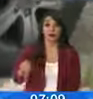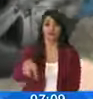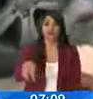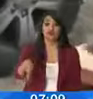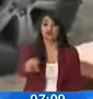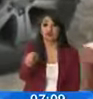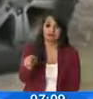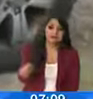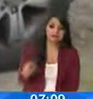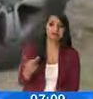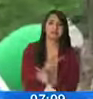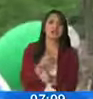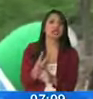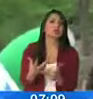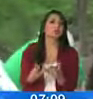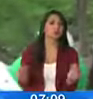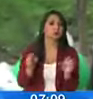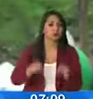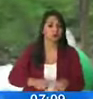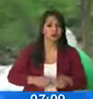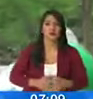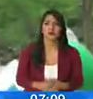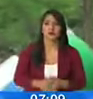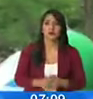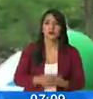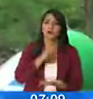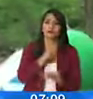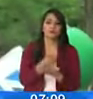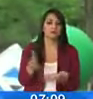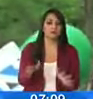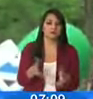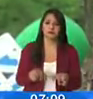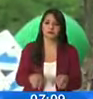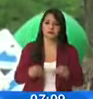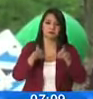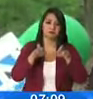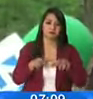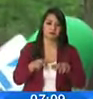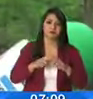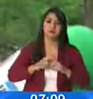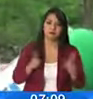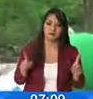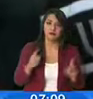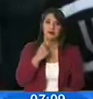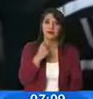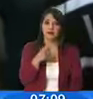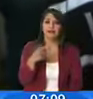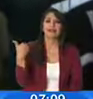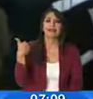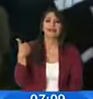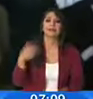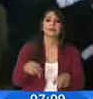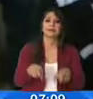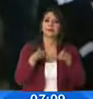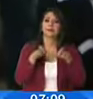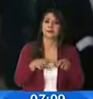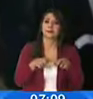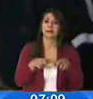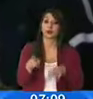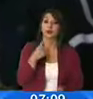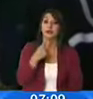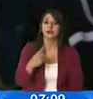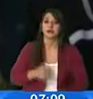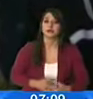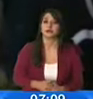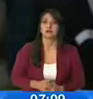de especies en peligro. Por supuesto que no existe permiso, pero él aduce de que sí tiene tenía un permiso. Si no